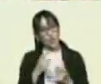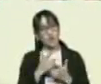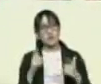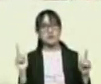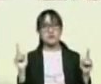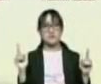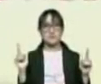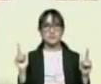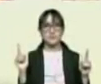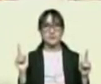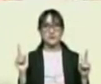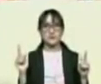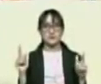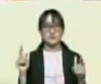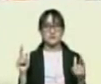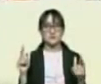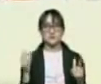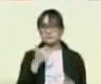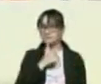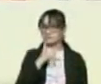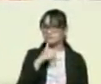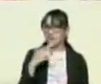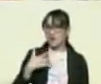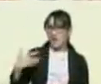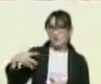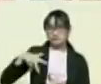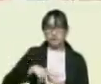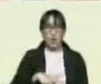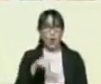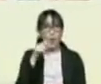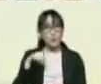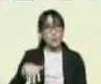de los que tratan de oprimir a un pueblo